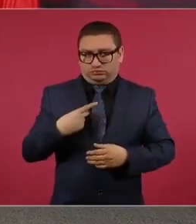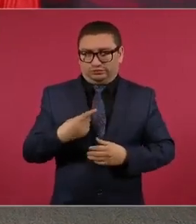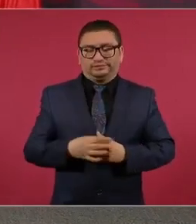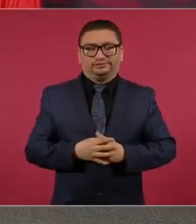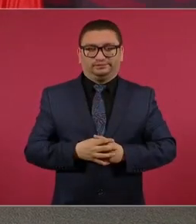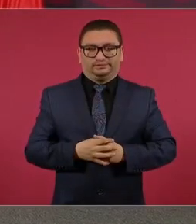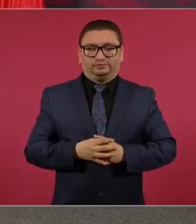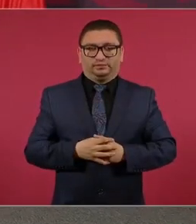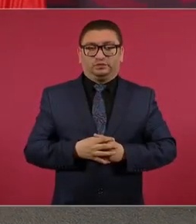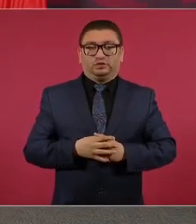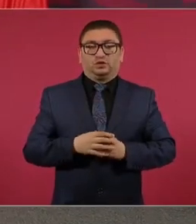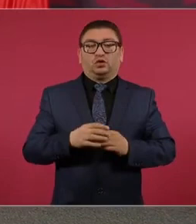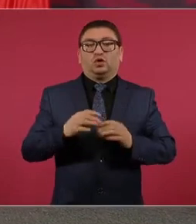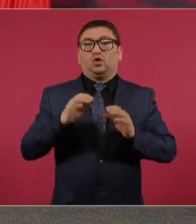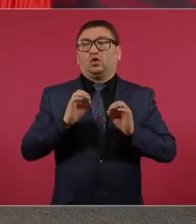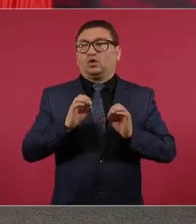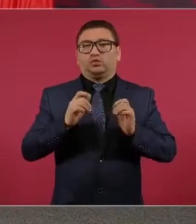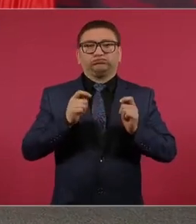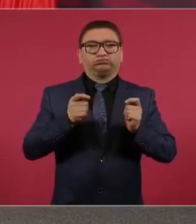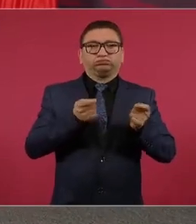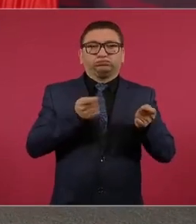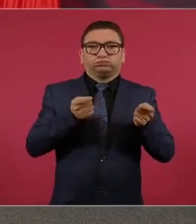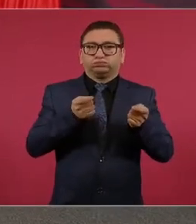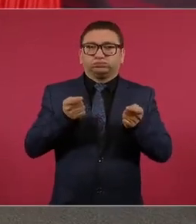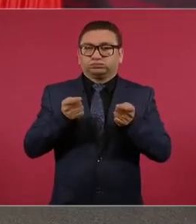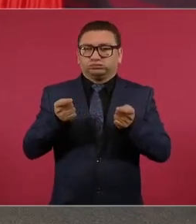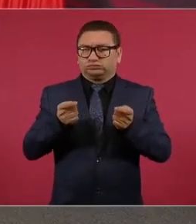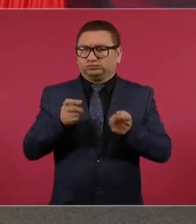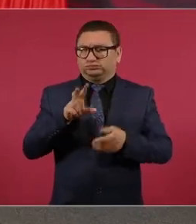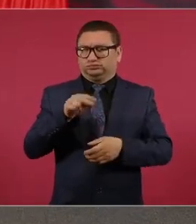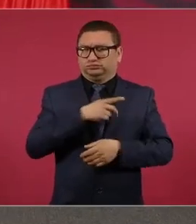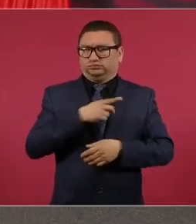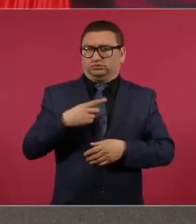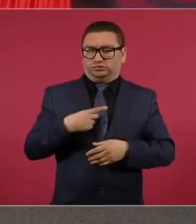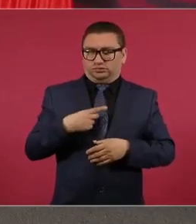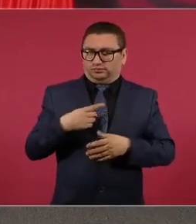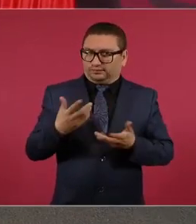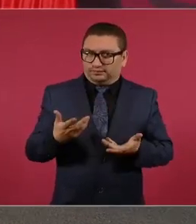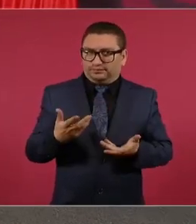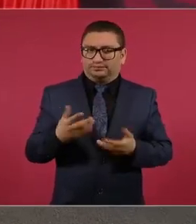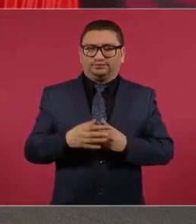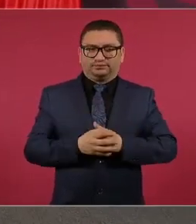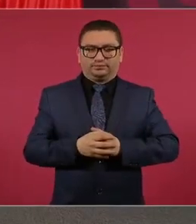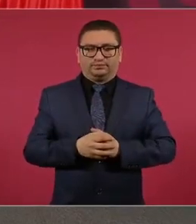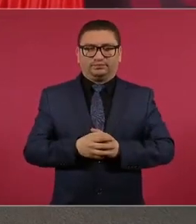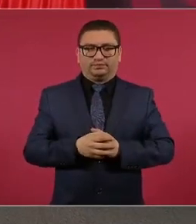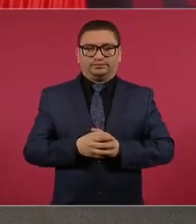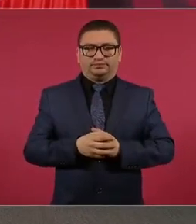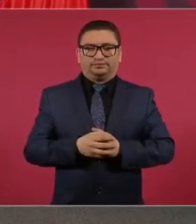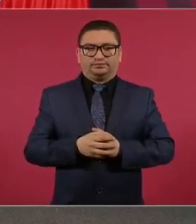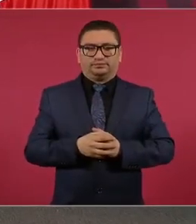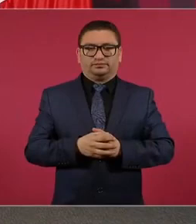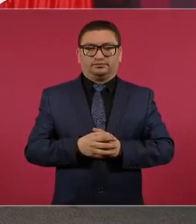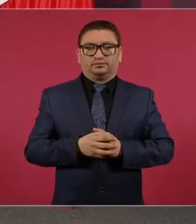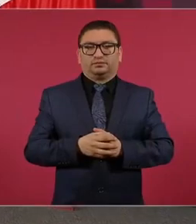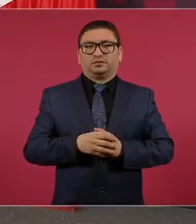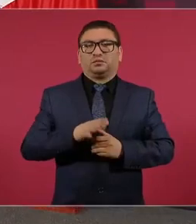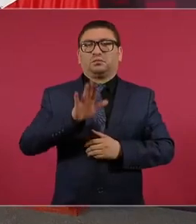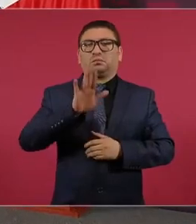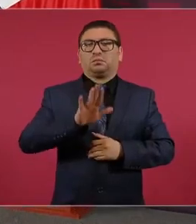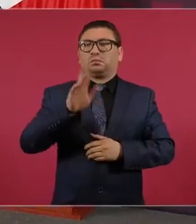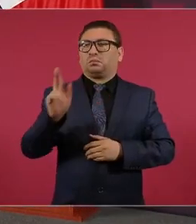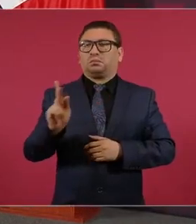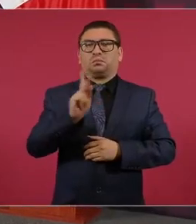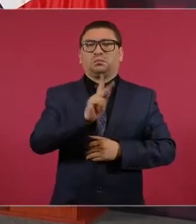limitados controlados pues son como los